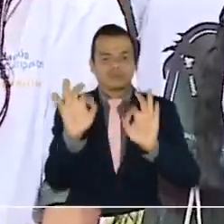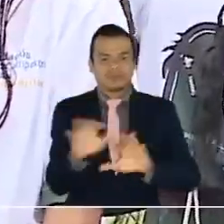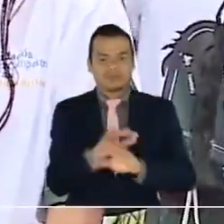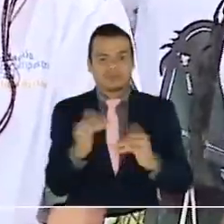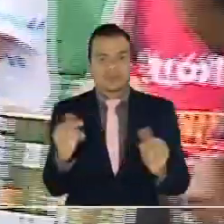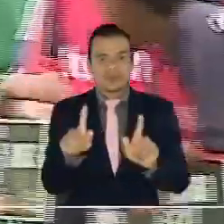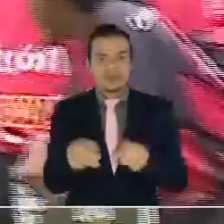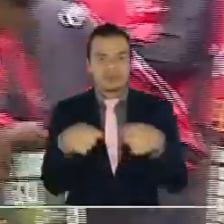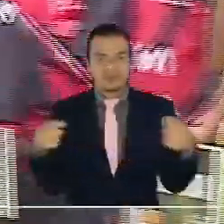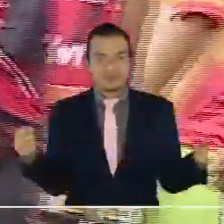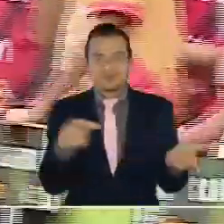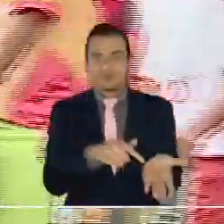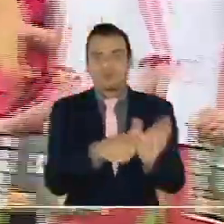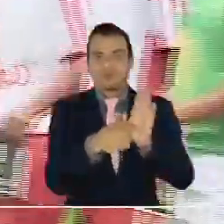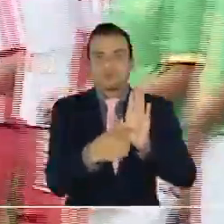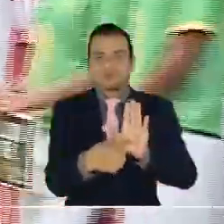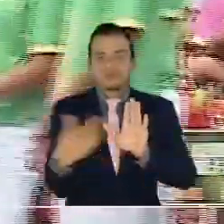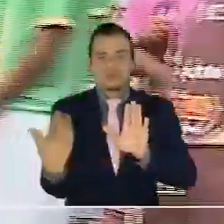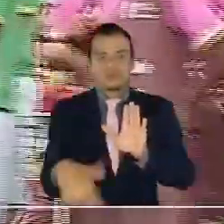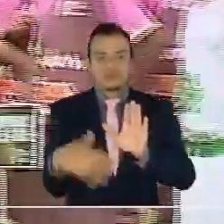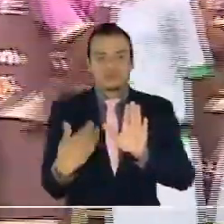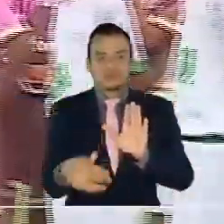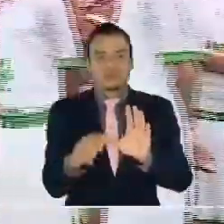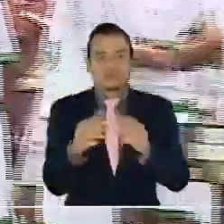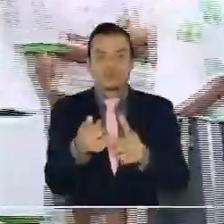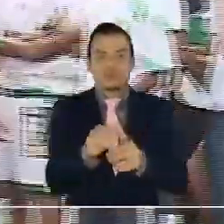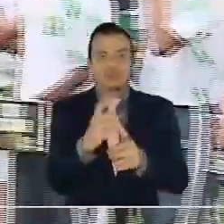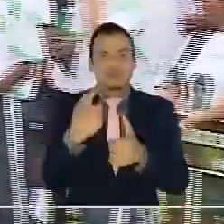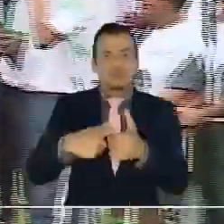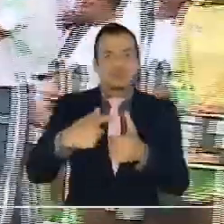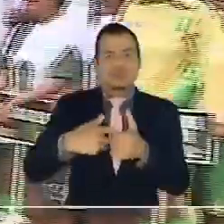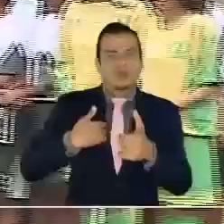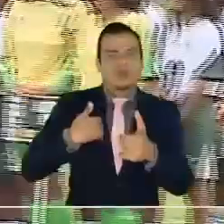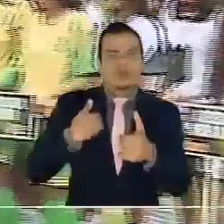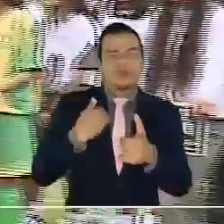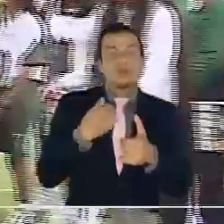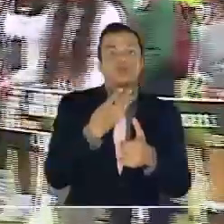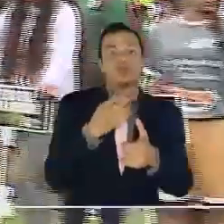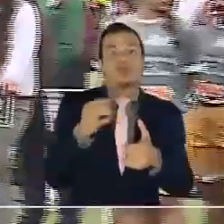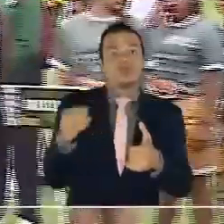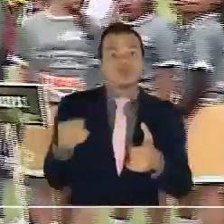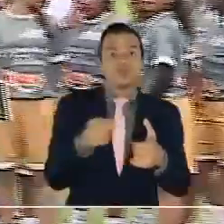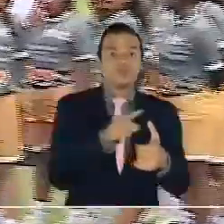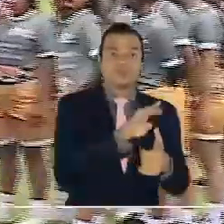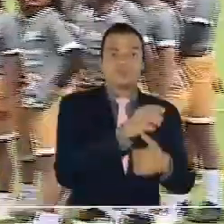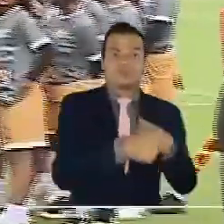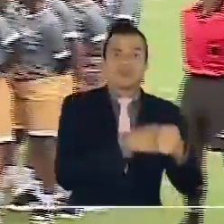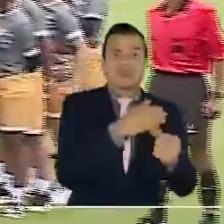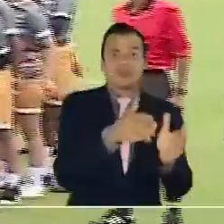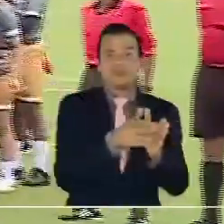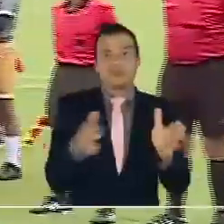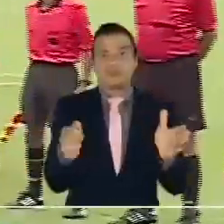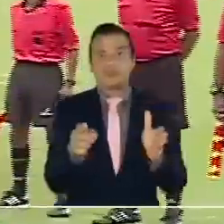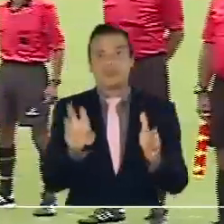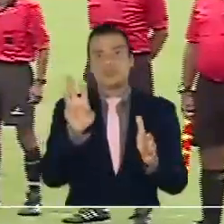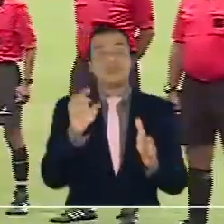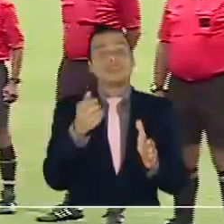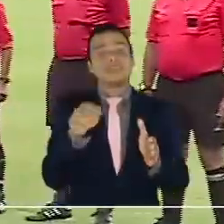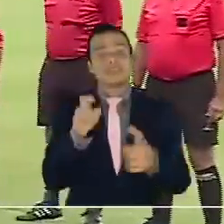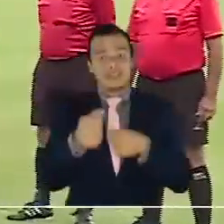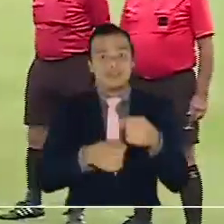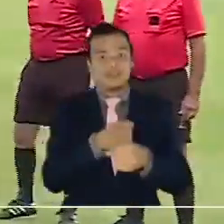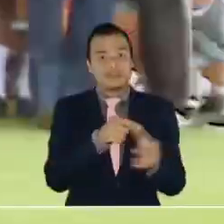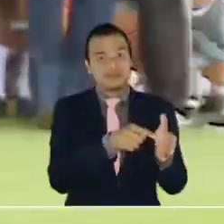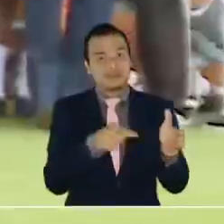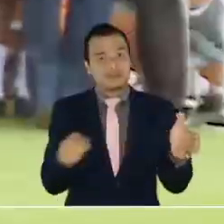Sin Límites. 400 jóvenes entre 14 y 16 años juegan el torneo, que se convierte en aporte social para la sana convivencia y semillero